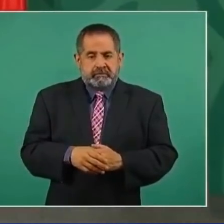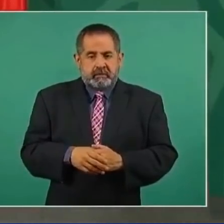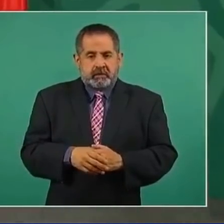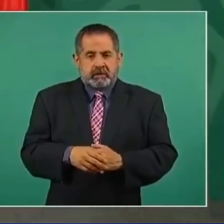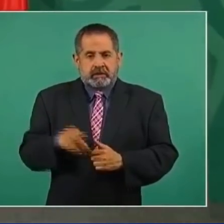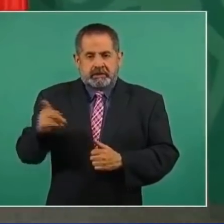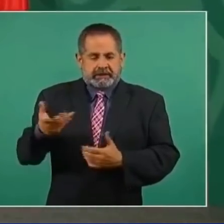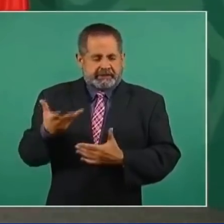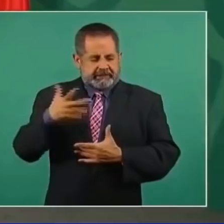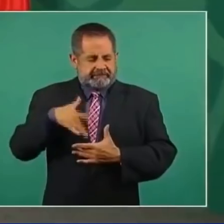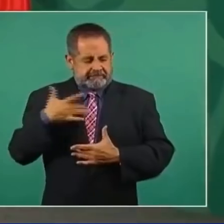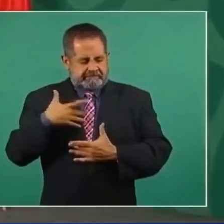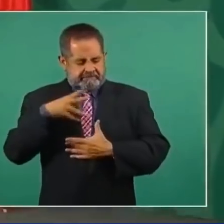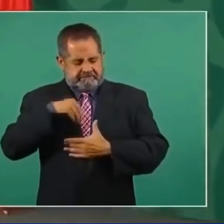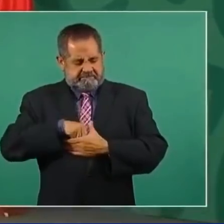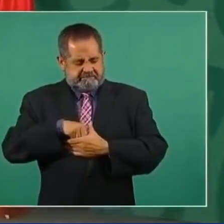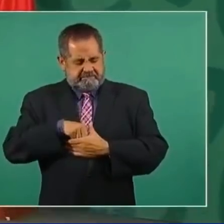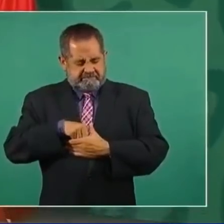internalizó